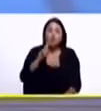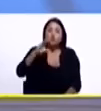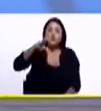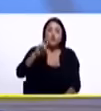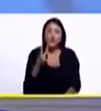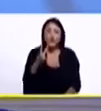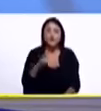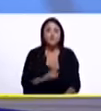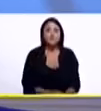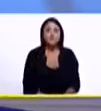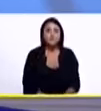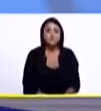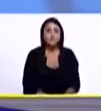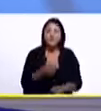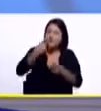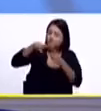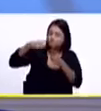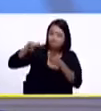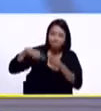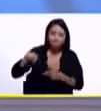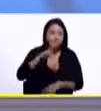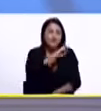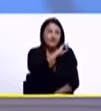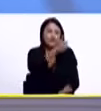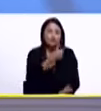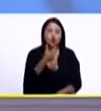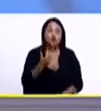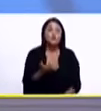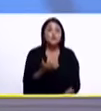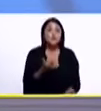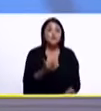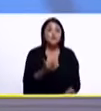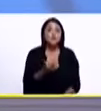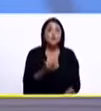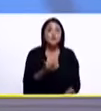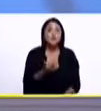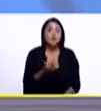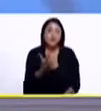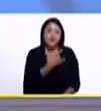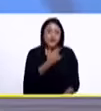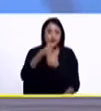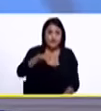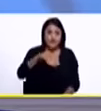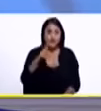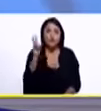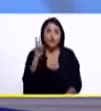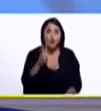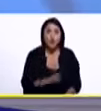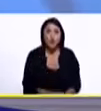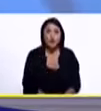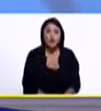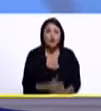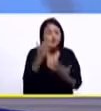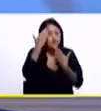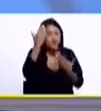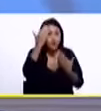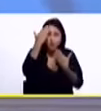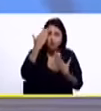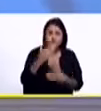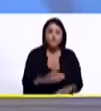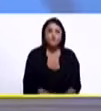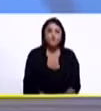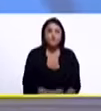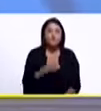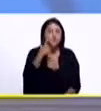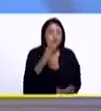Central, Víctor Rago, y a todos los rectores y rectoras del país, a todos los sectores académicos. Les presentamos con la